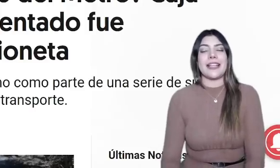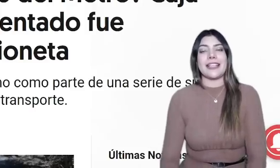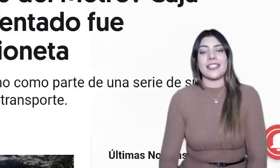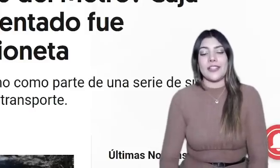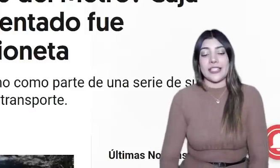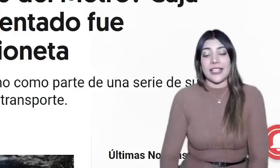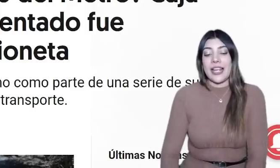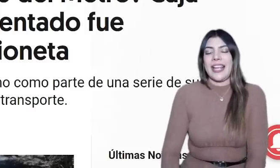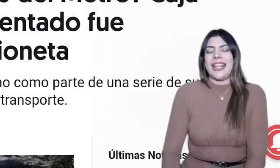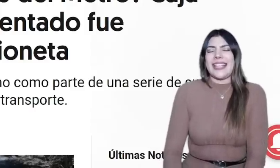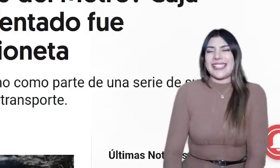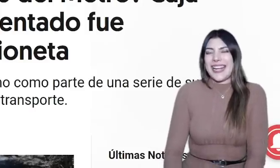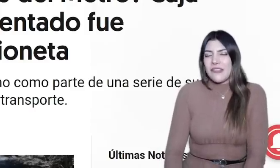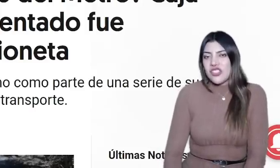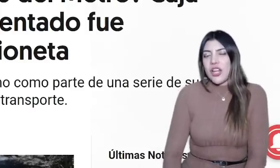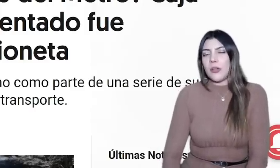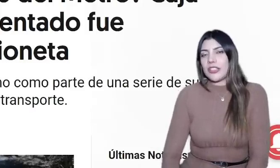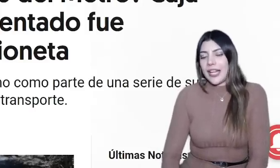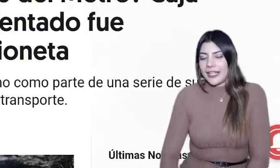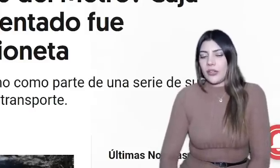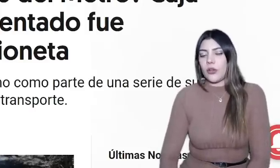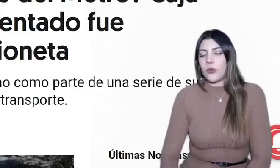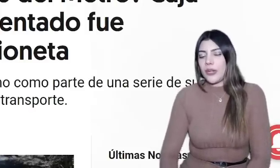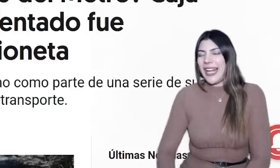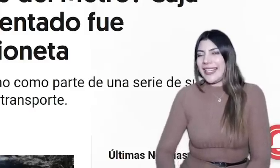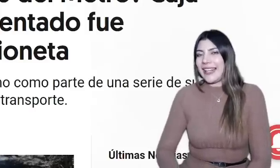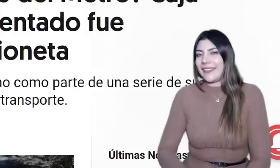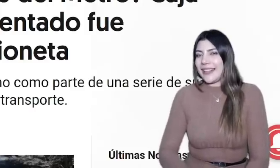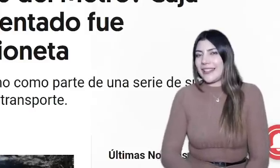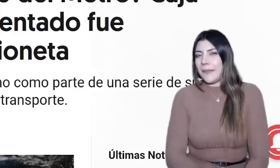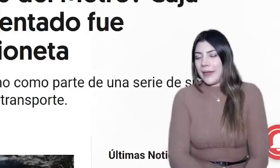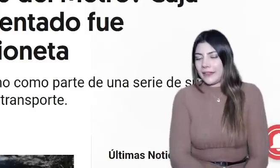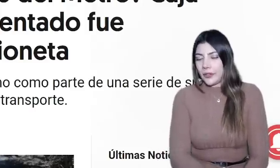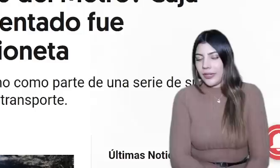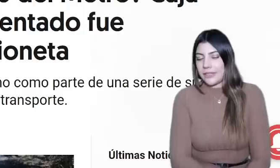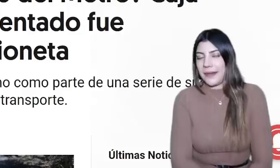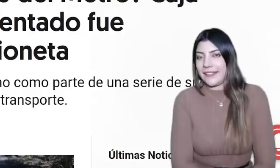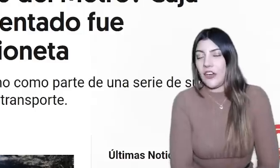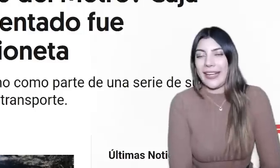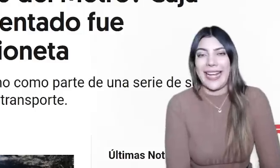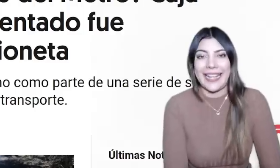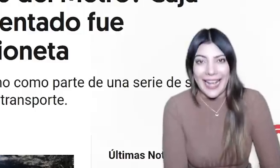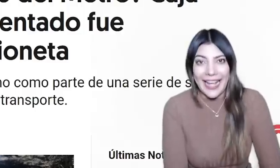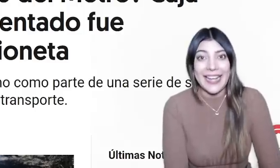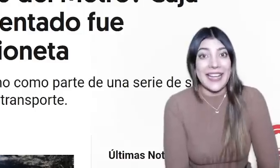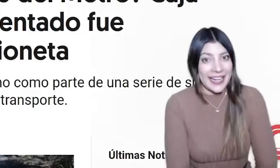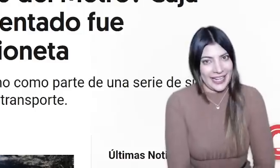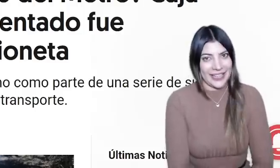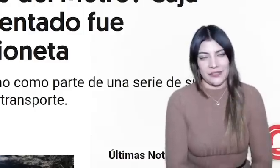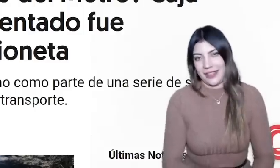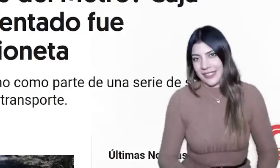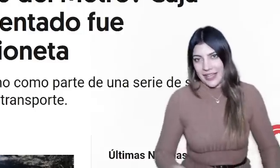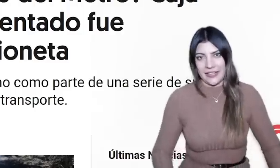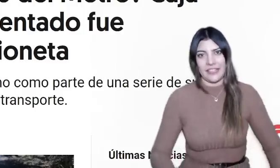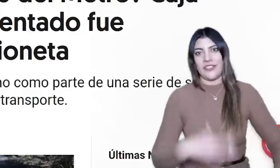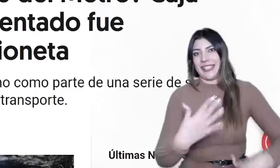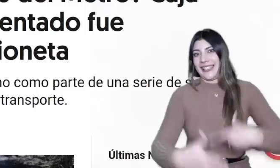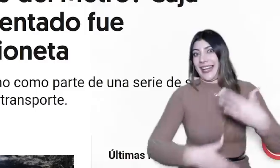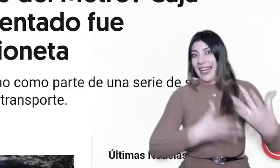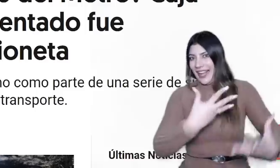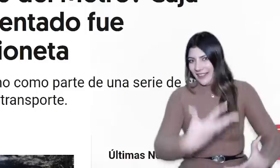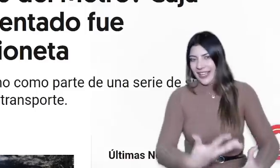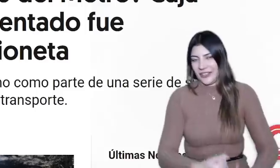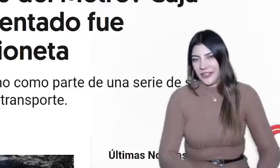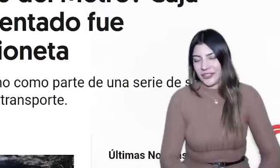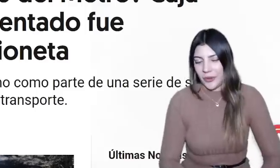las investigaciones. ¿Será un sabotaje lo que ocurrió en la línea 3 del metro? Les platico que la caja negra, que ustedes saben es donde